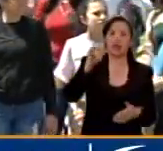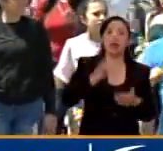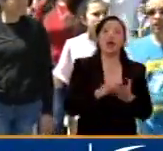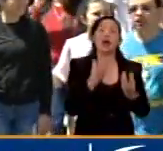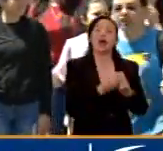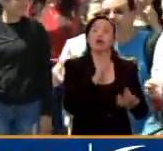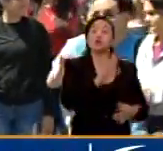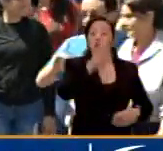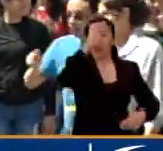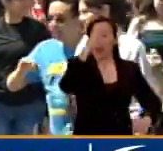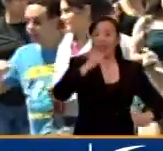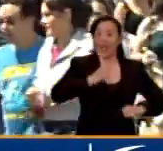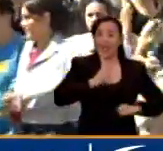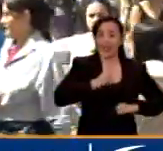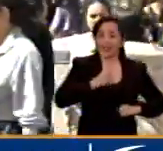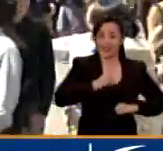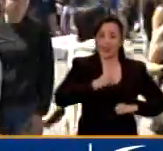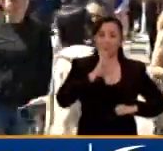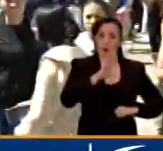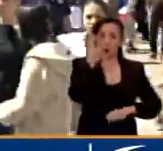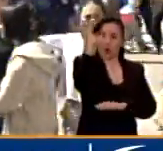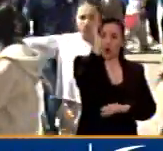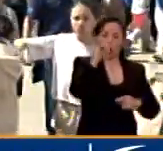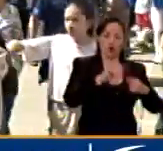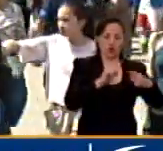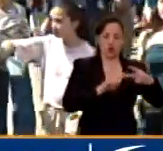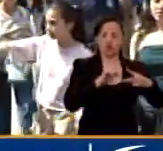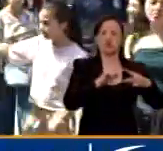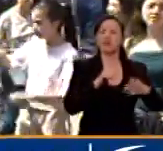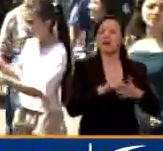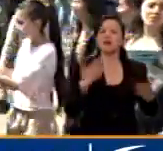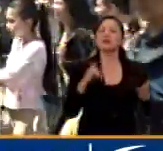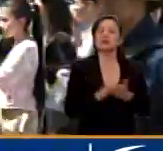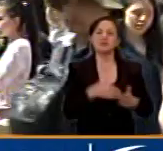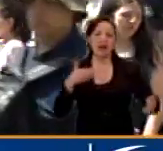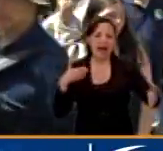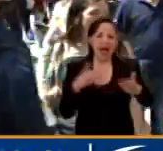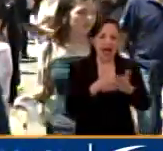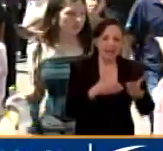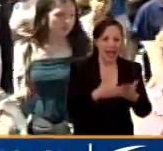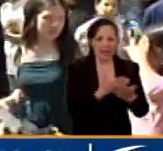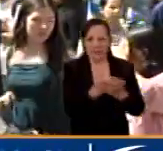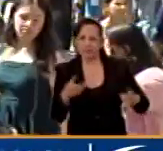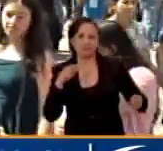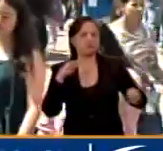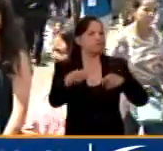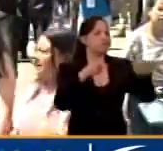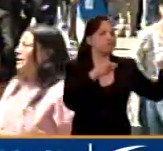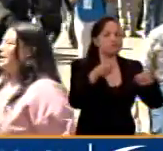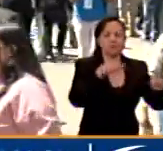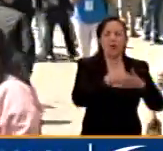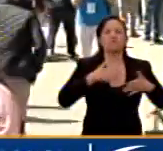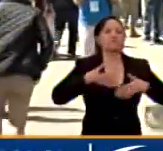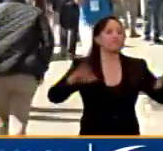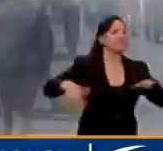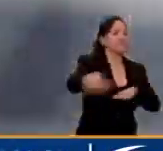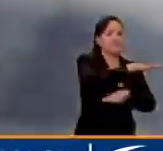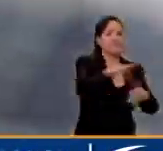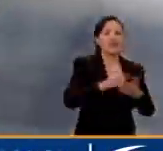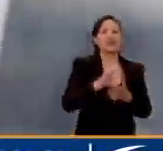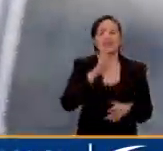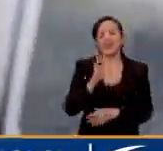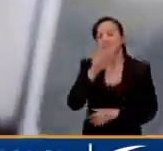dos importantes. Por un lado, ataques indiscriminados y desproporcionados de las antiguas FARC-EP. Esto, por supuesto, a modo de